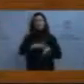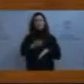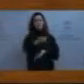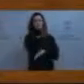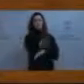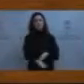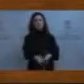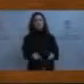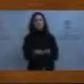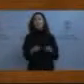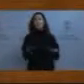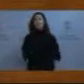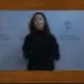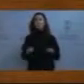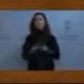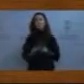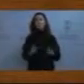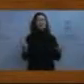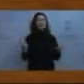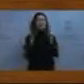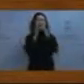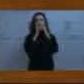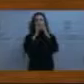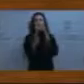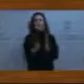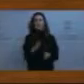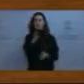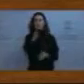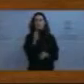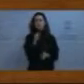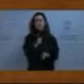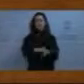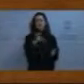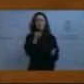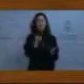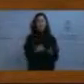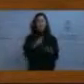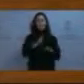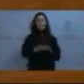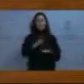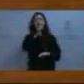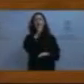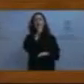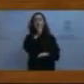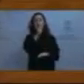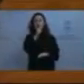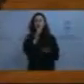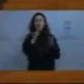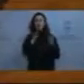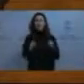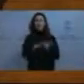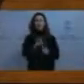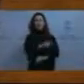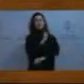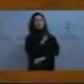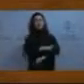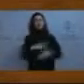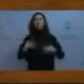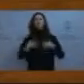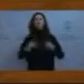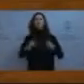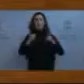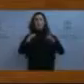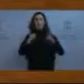la guerra de las galaxias, en una galaxia muy, muy lejana. El País Vasco tiene un plan del ejercicio del anciano, en el cual deportes y sanidad, de